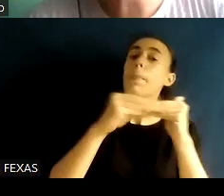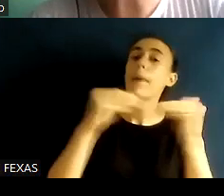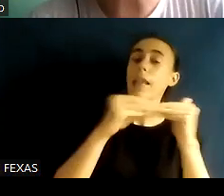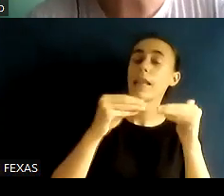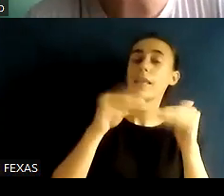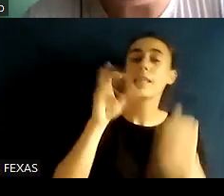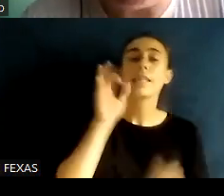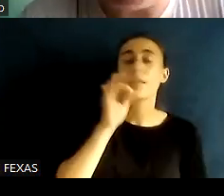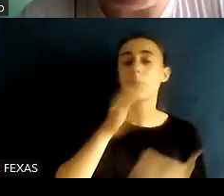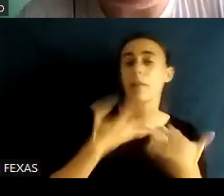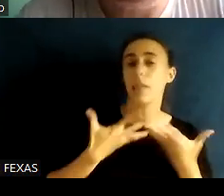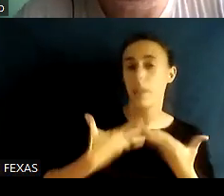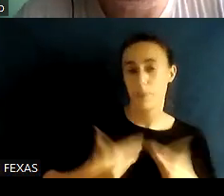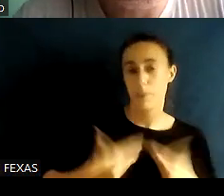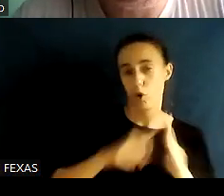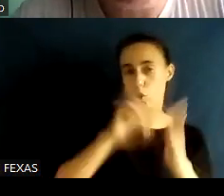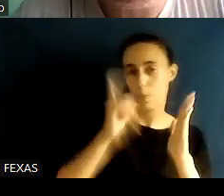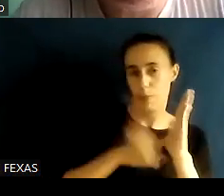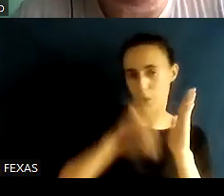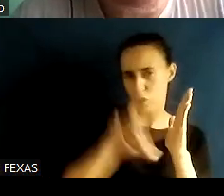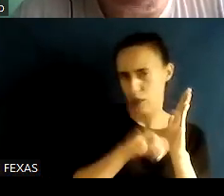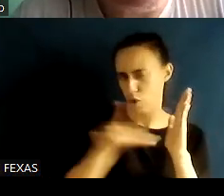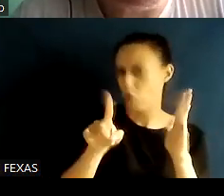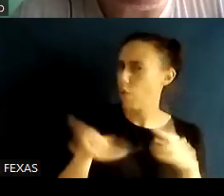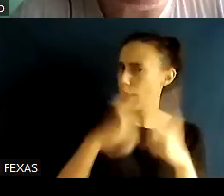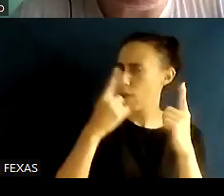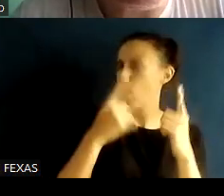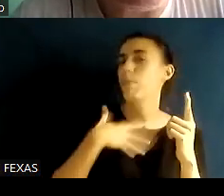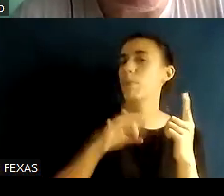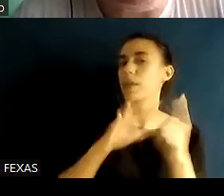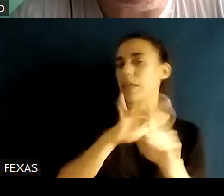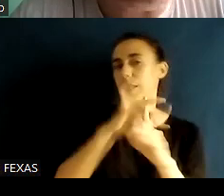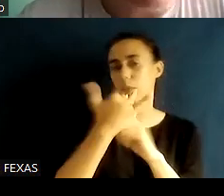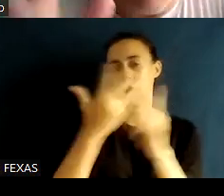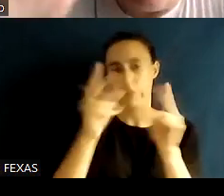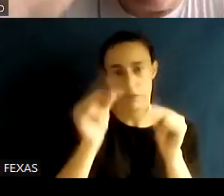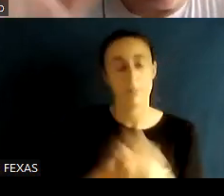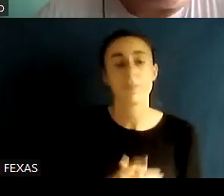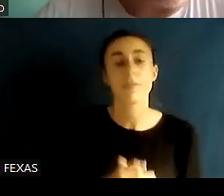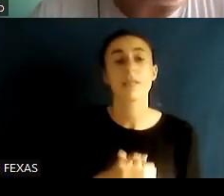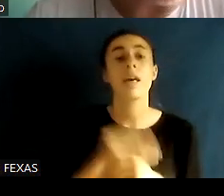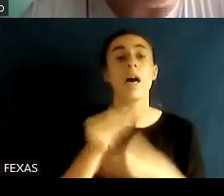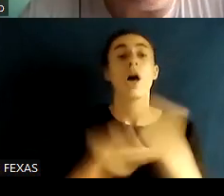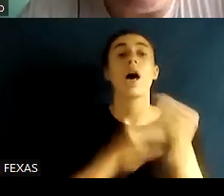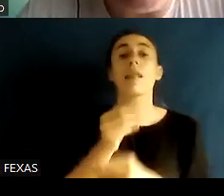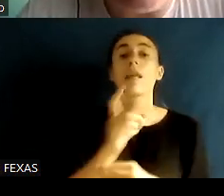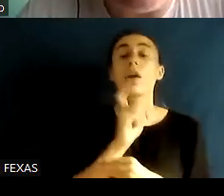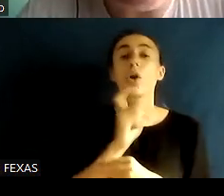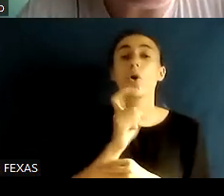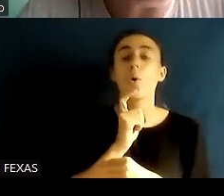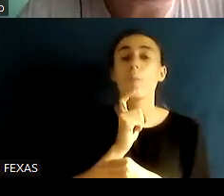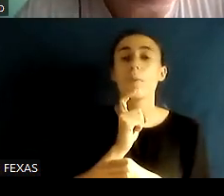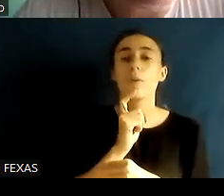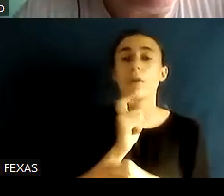es posible revertir esa situación. ¿Cómo podemos hacerlo? Tenemos diferentes compuestos que nos pueden